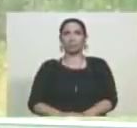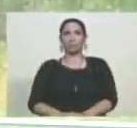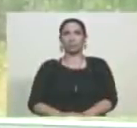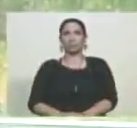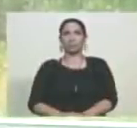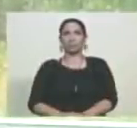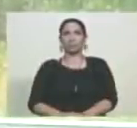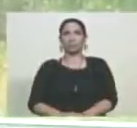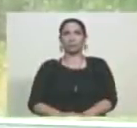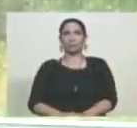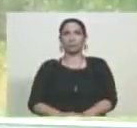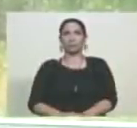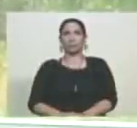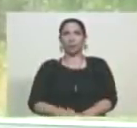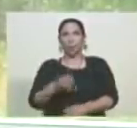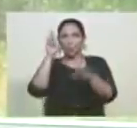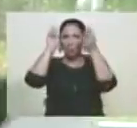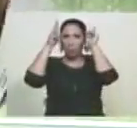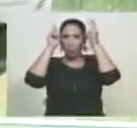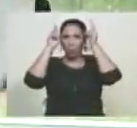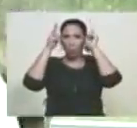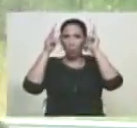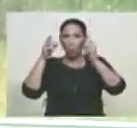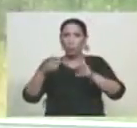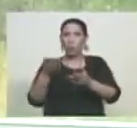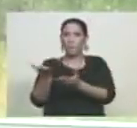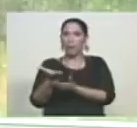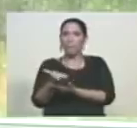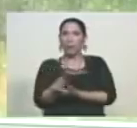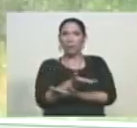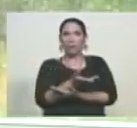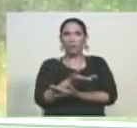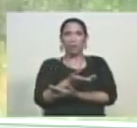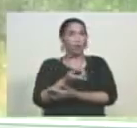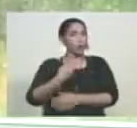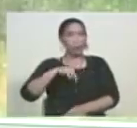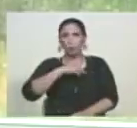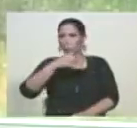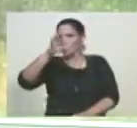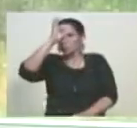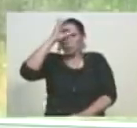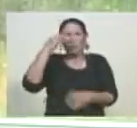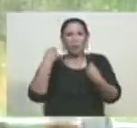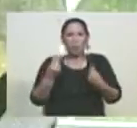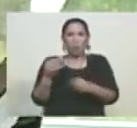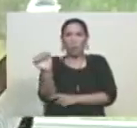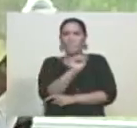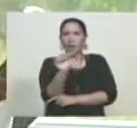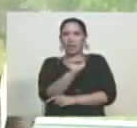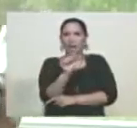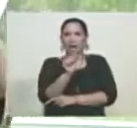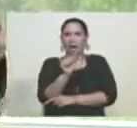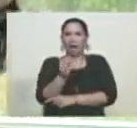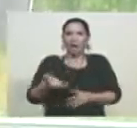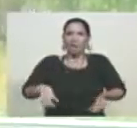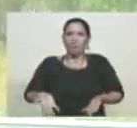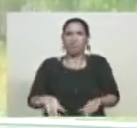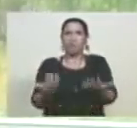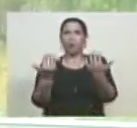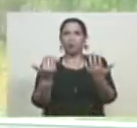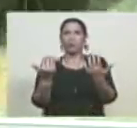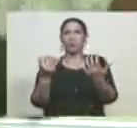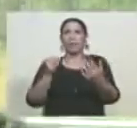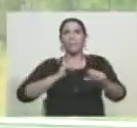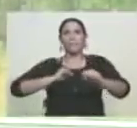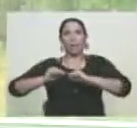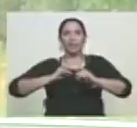Para cargar la leña a un burro. Pero nosotros tractores no aprendimos a manejar. Y si lo manejamos, a lo mejor se lo manejamos